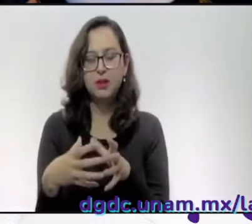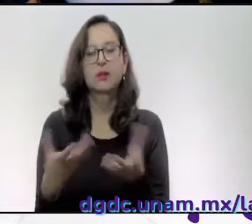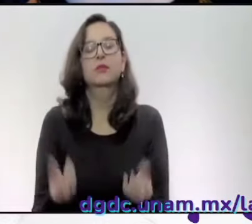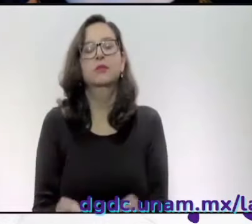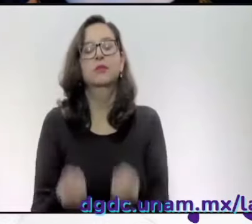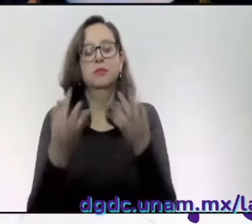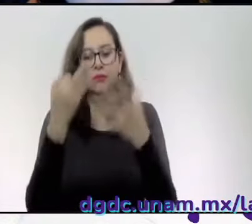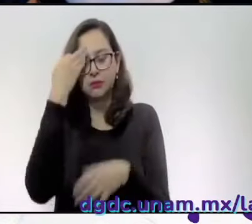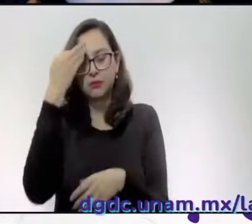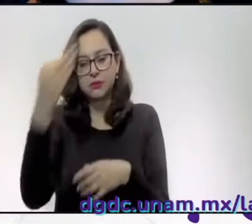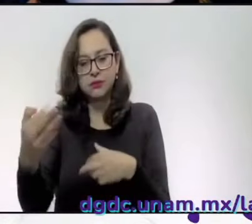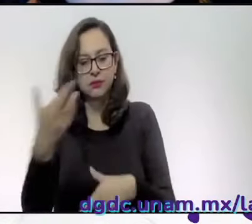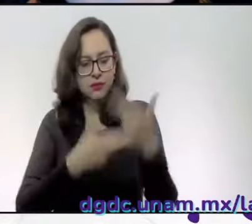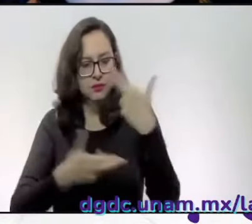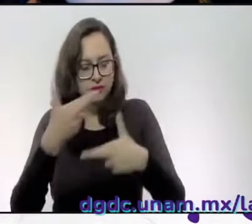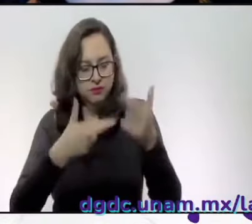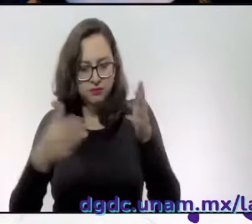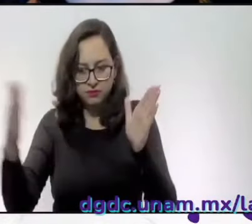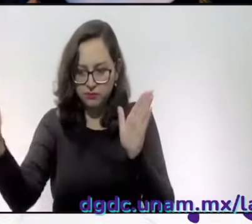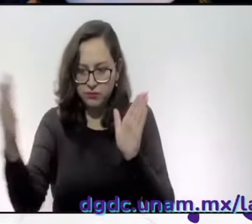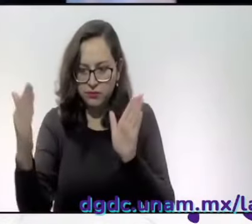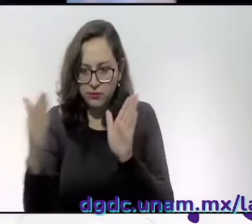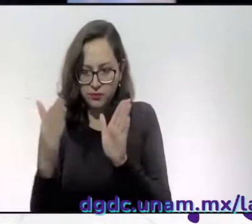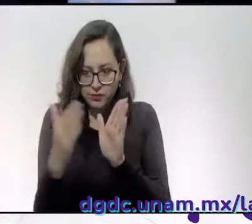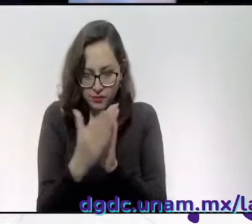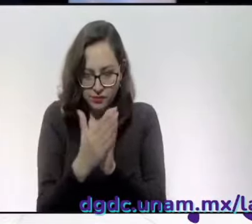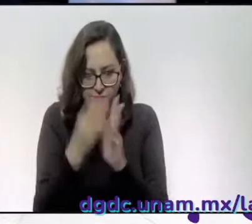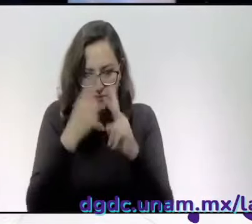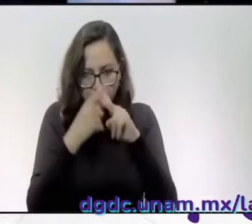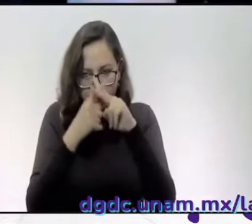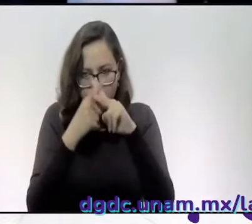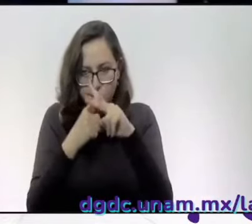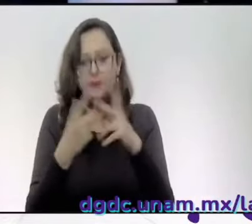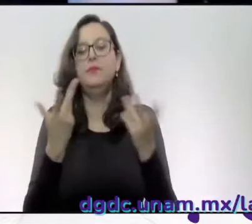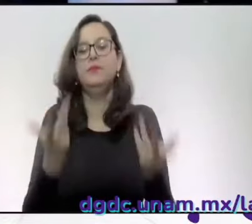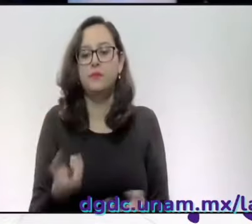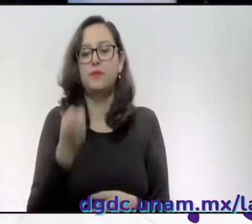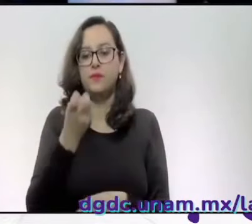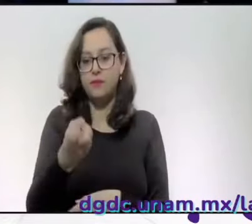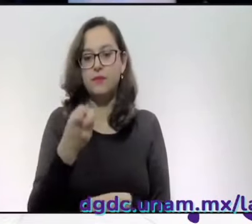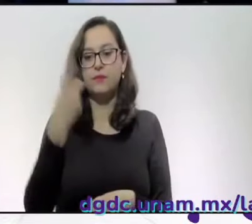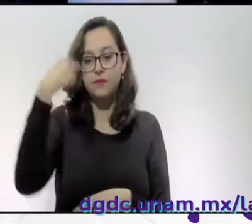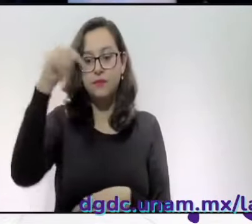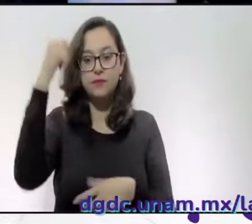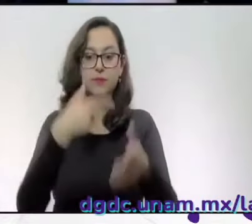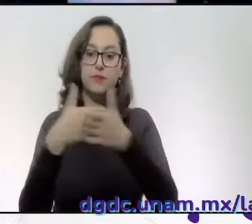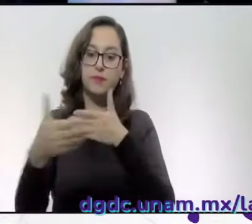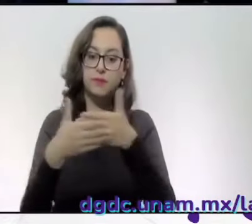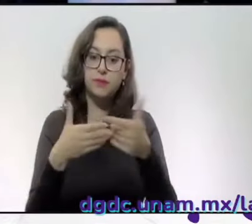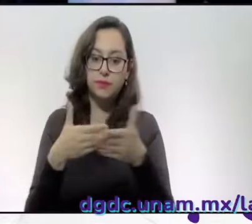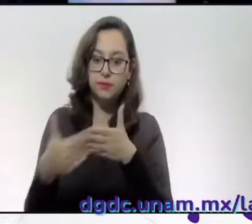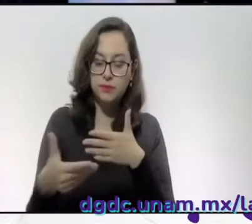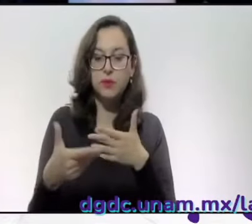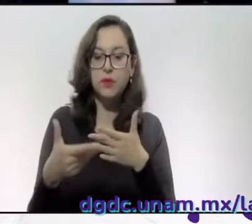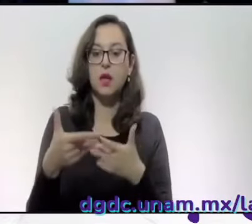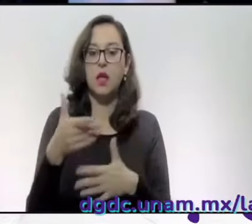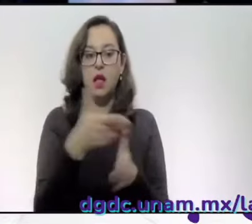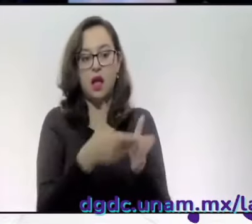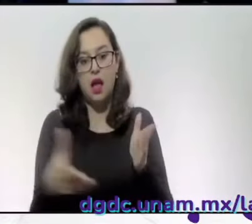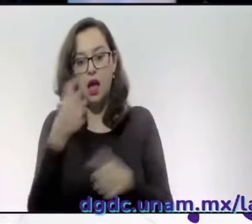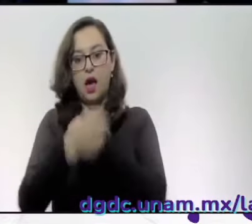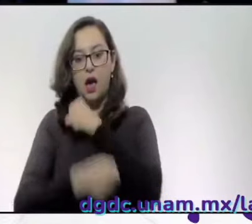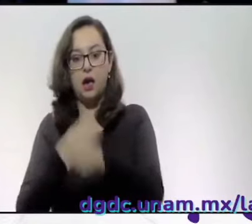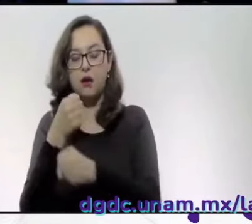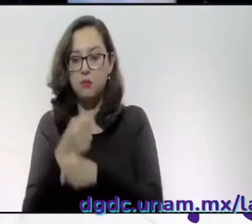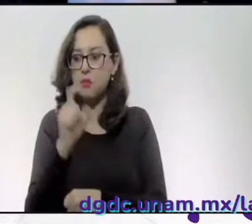teniendo un valor más cercano. Obviamente las medidas modernas, estas de los años 20, han ido siendo